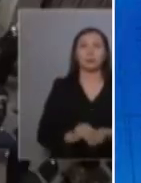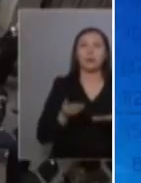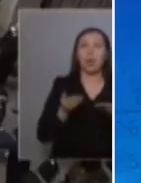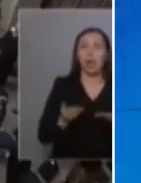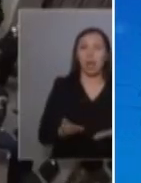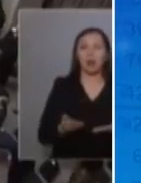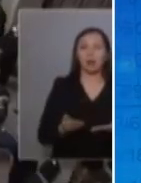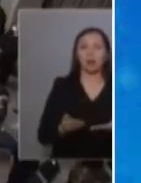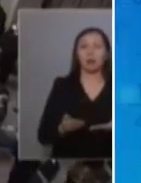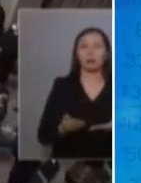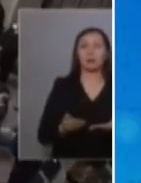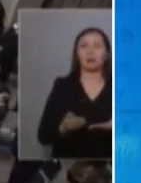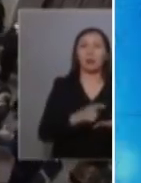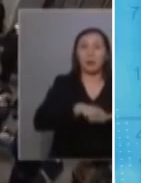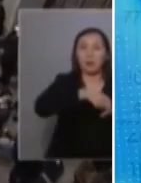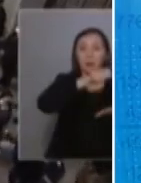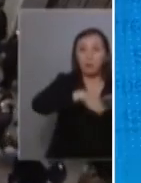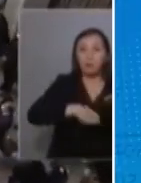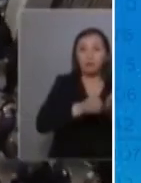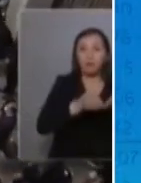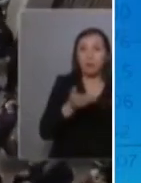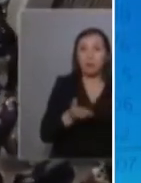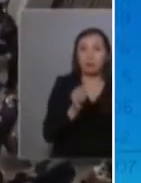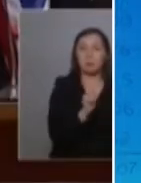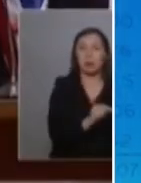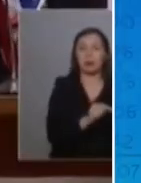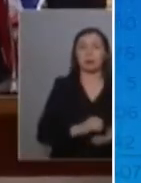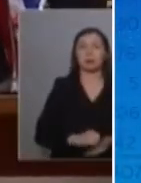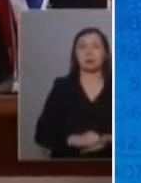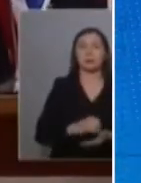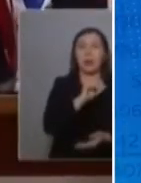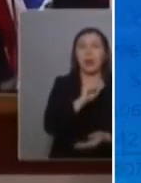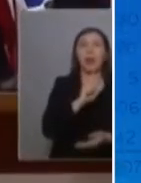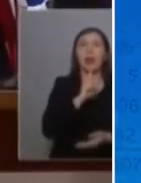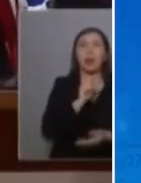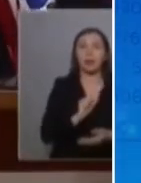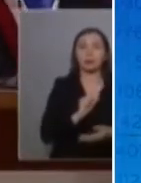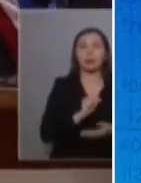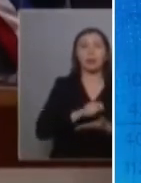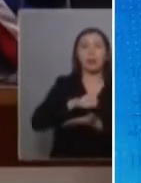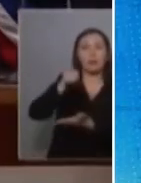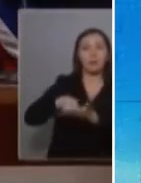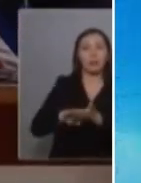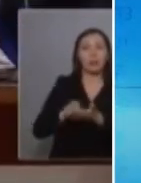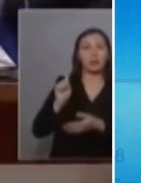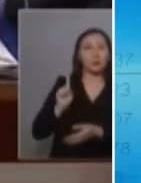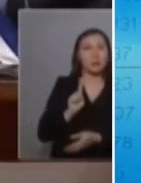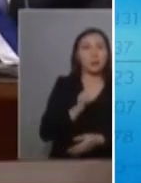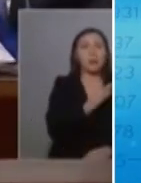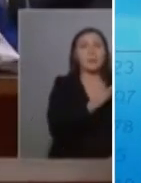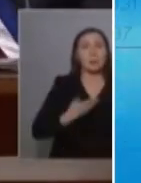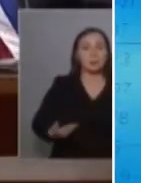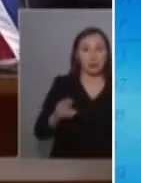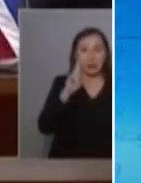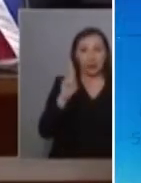que no, en las urnas la desaprobaron abrumadoramente. Estuvo bien Gabriel Boric ahora cuando le recomendó a